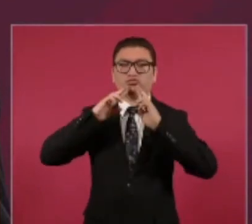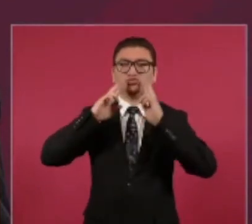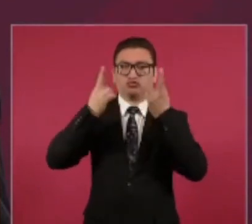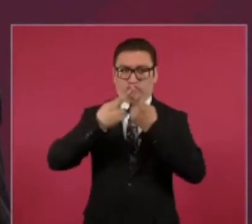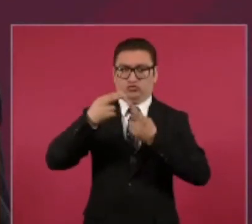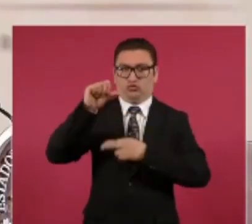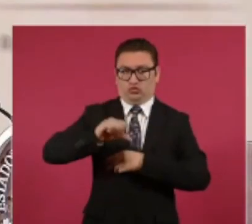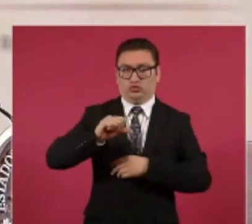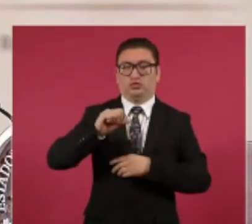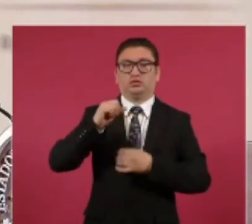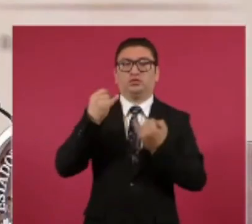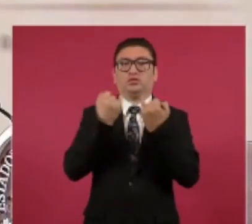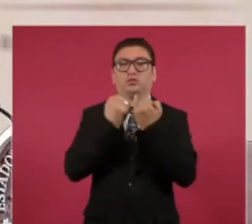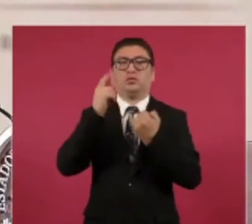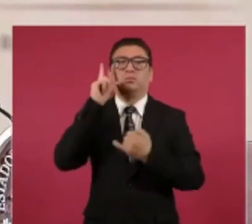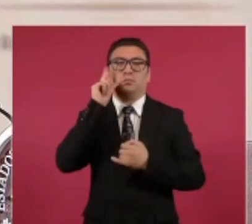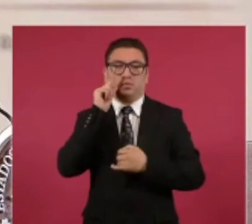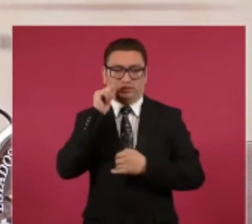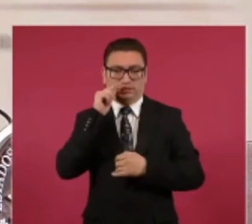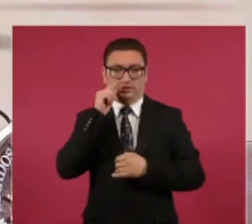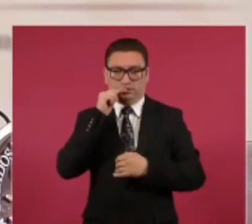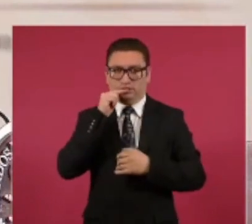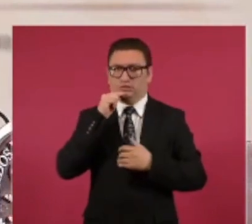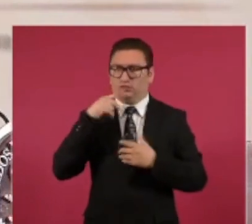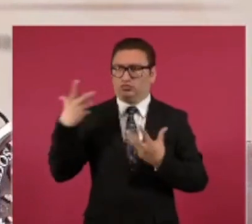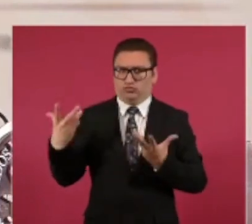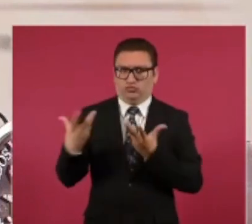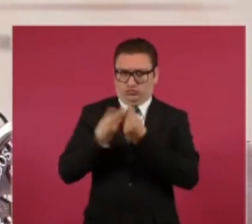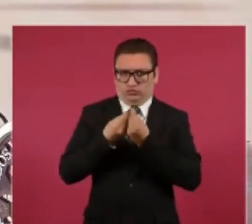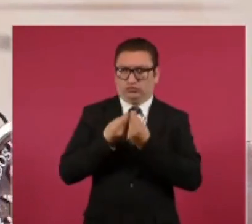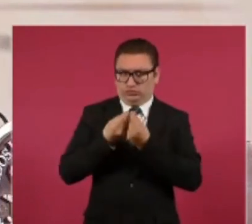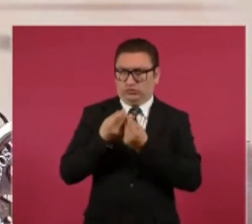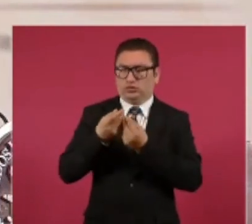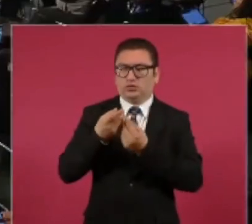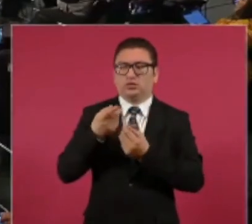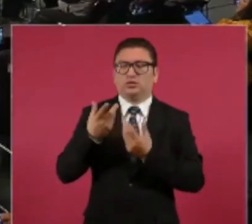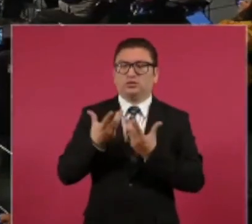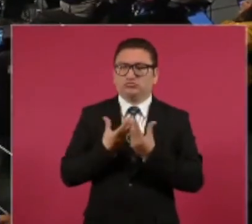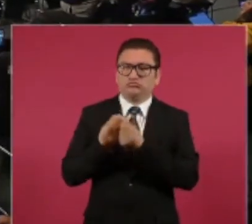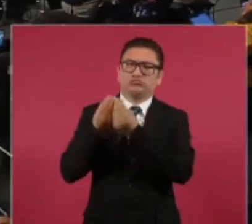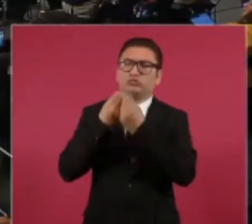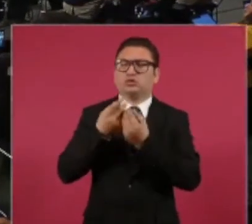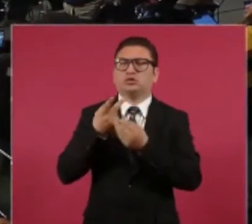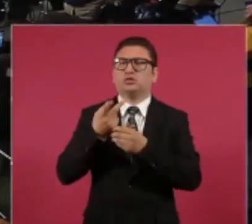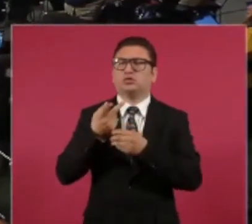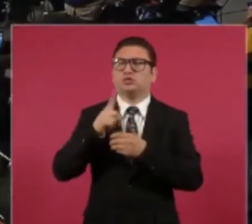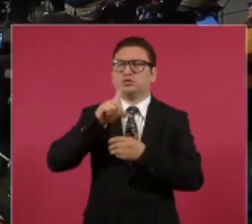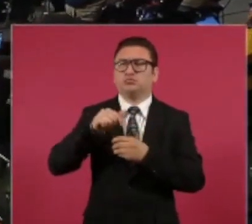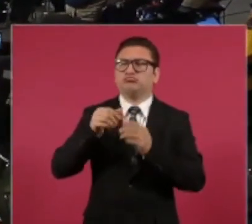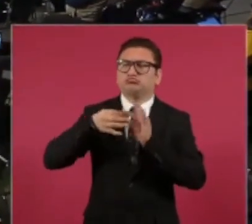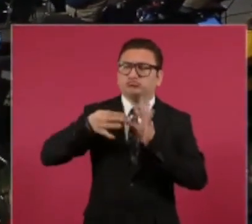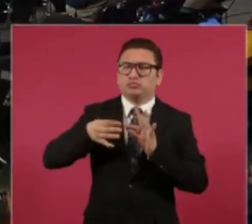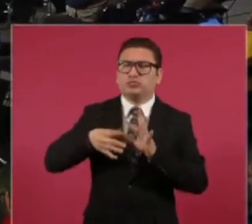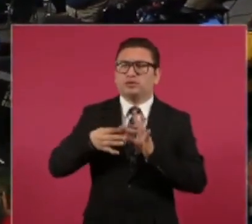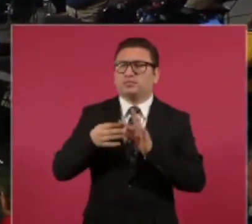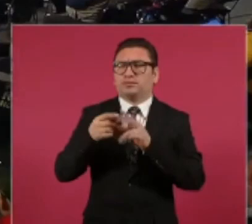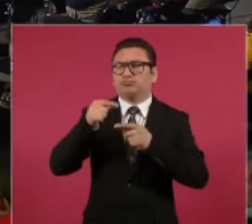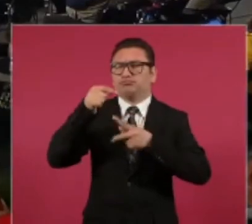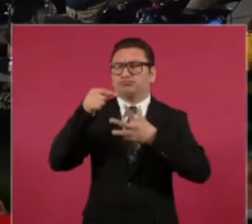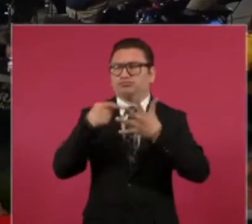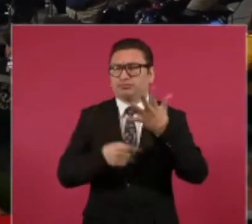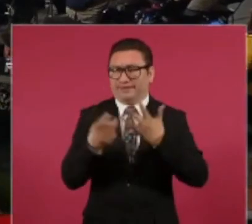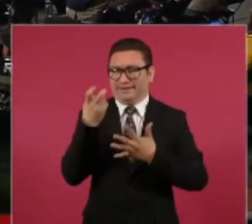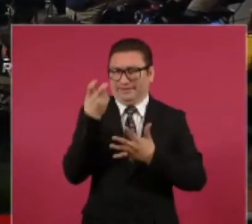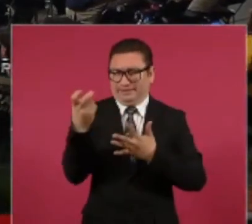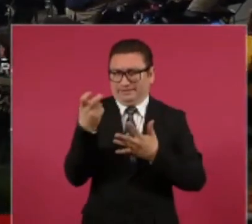y mañana que nos acompañe y nos explique sobre todos estos